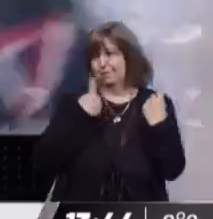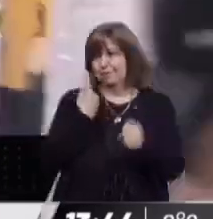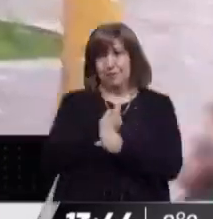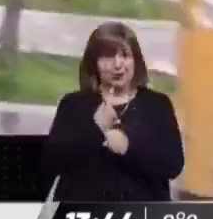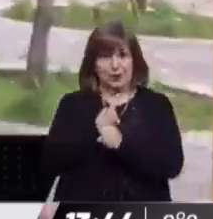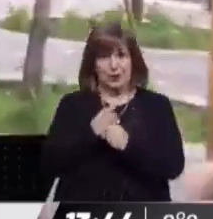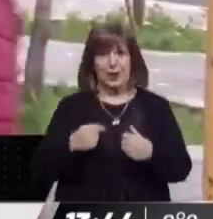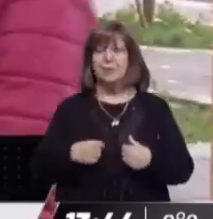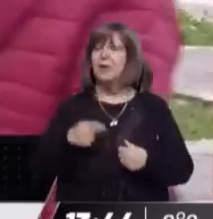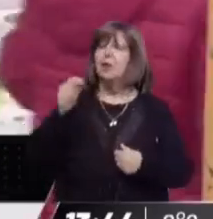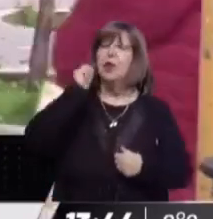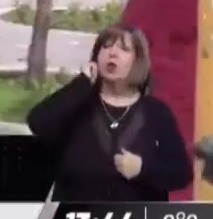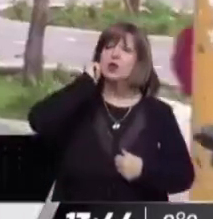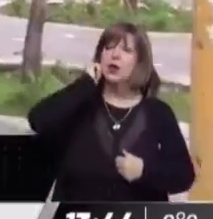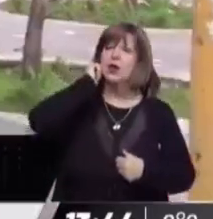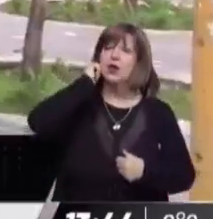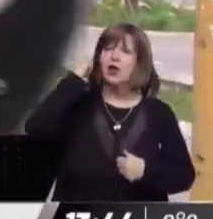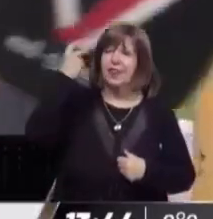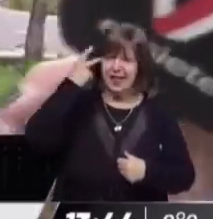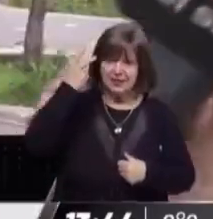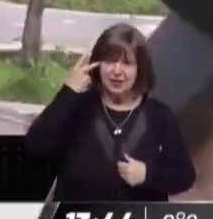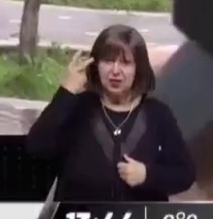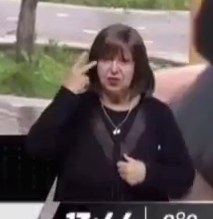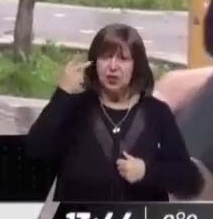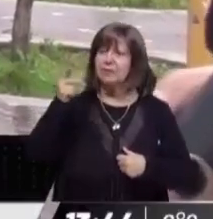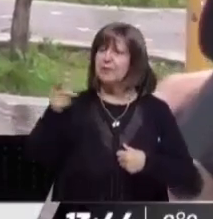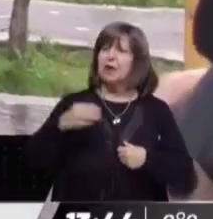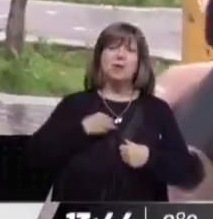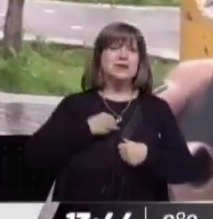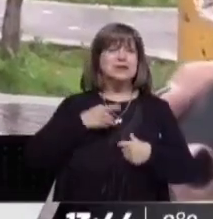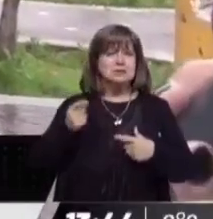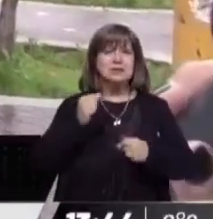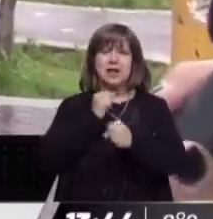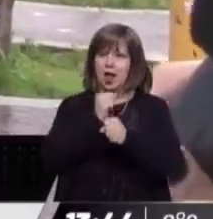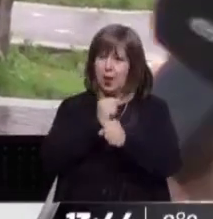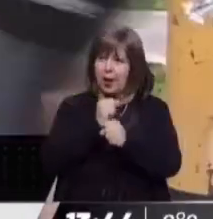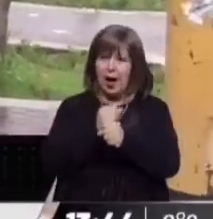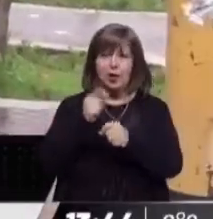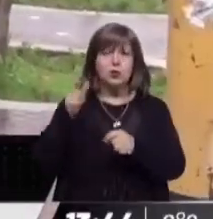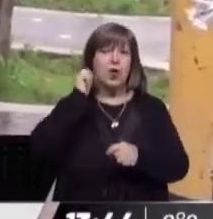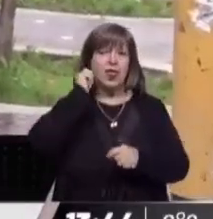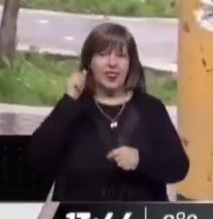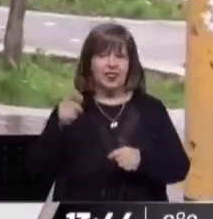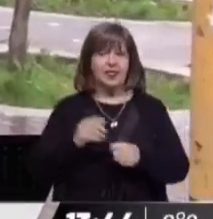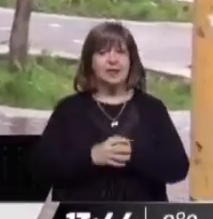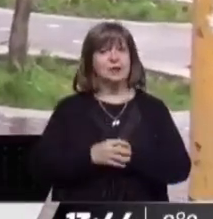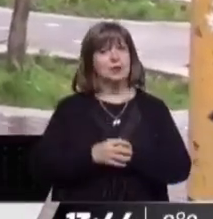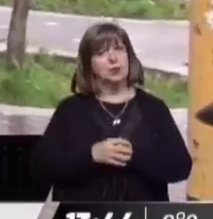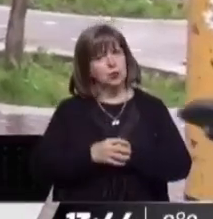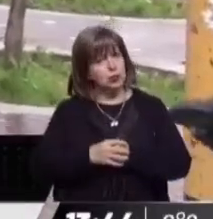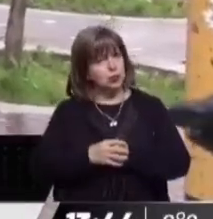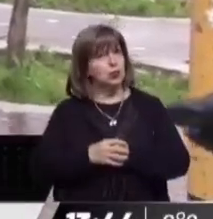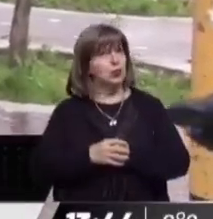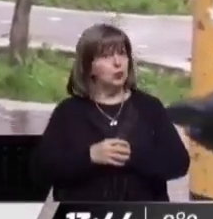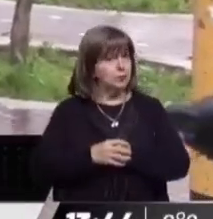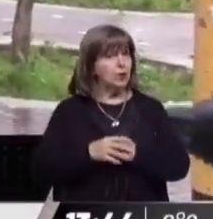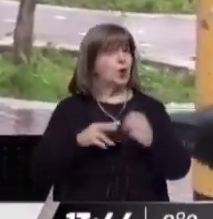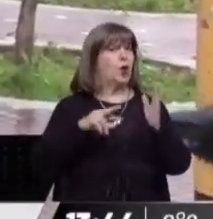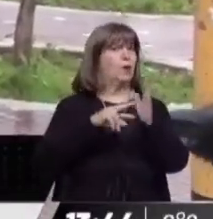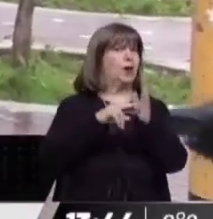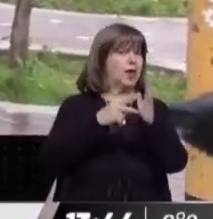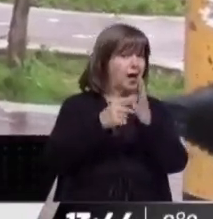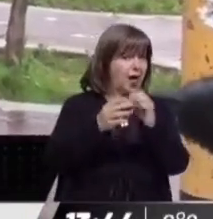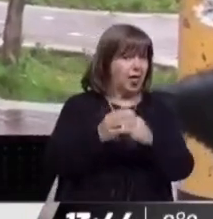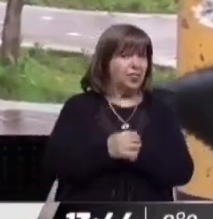realmente Cuántos años tenés 18 Cómo está la situación para trabajar para los chicos de tu edad Y la verdad que es un poco complicado